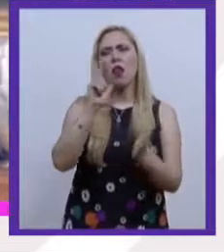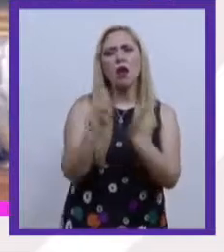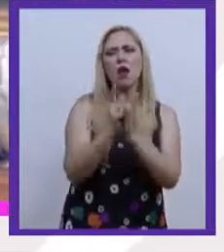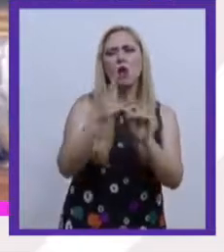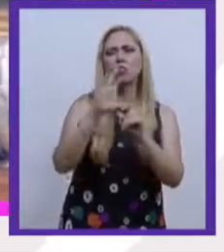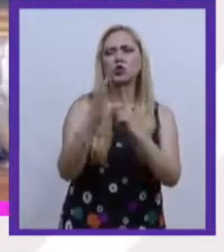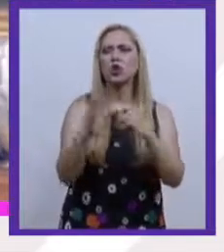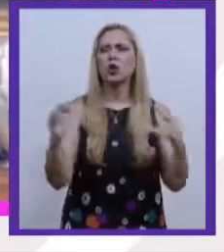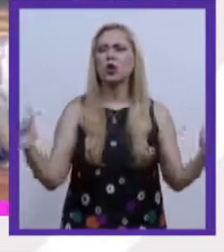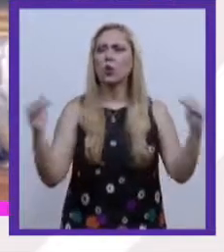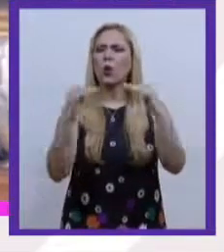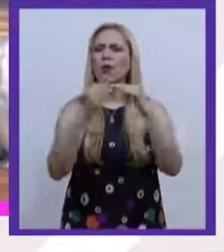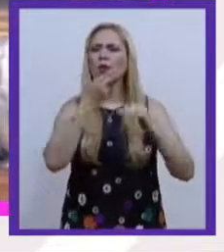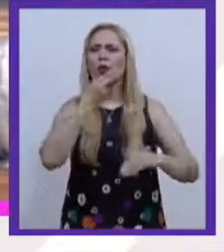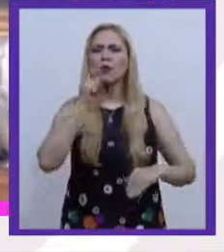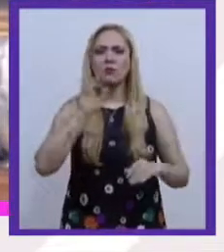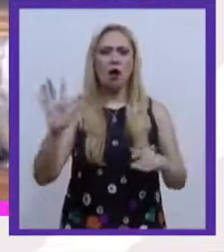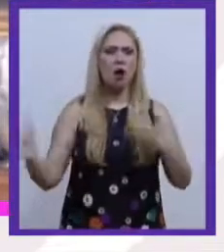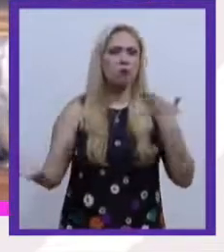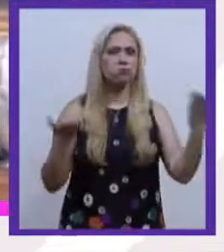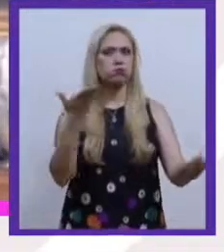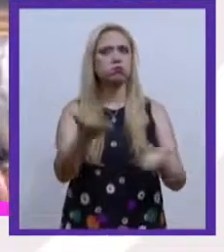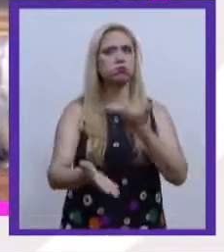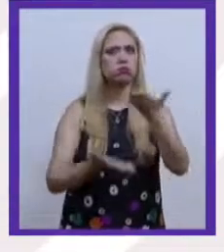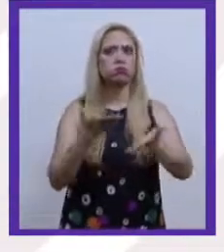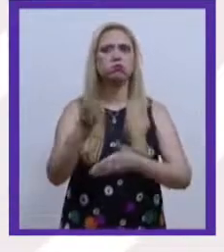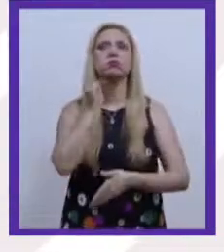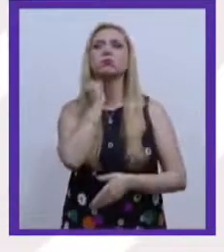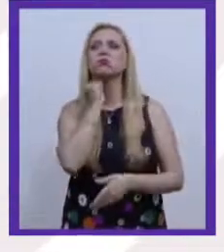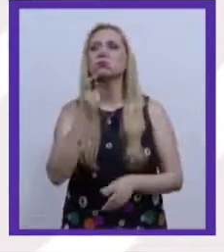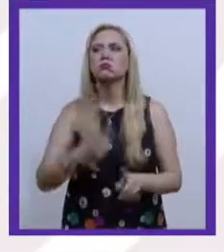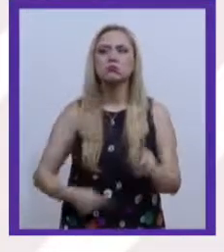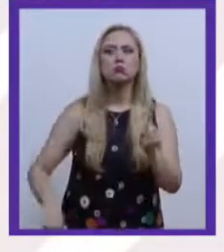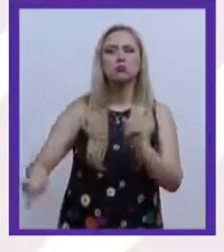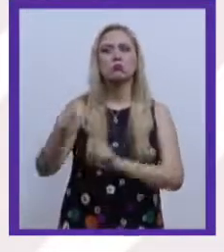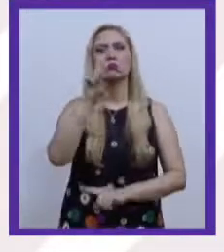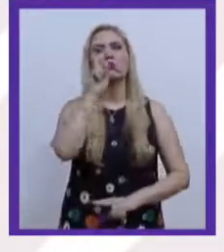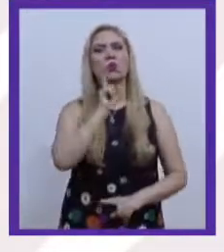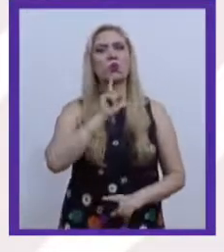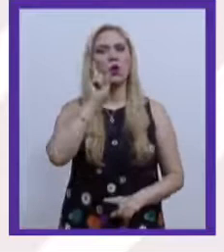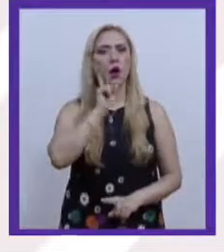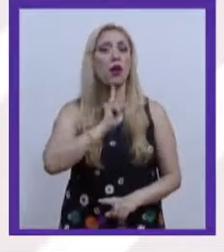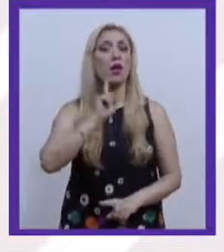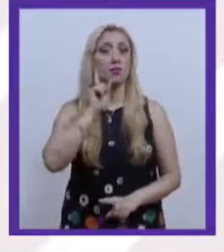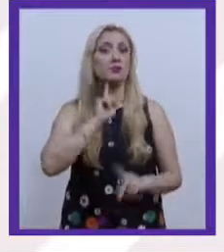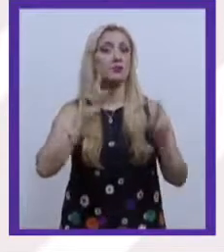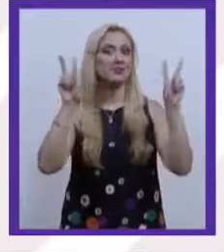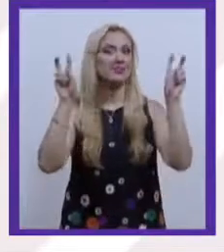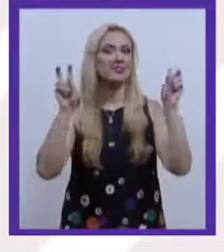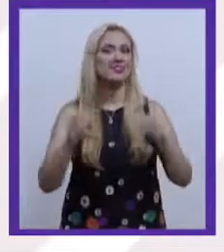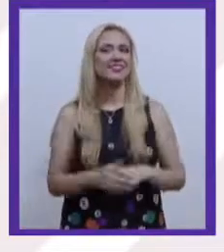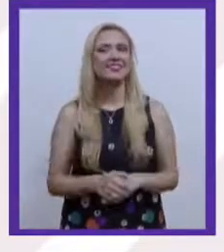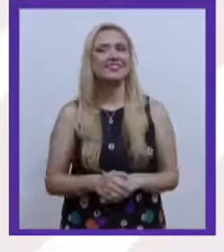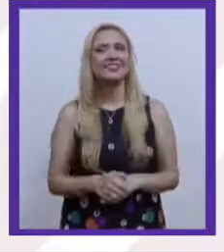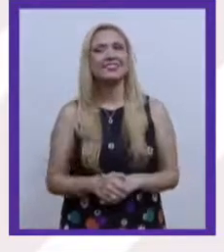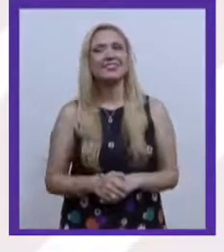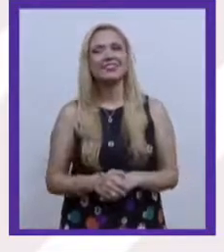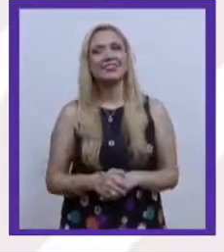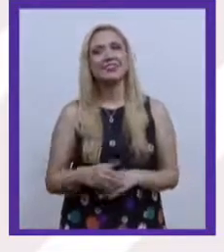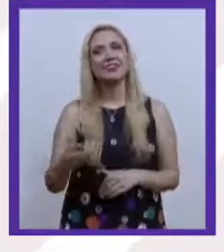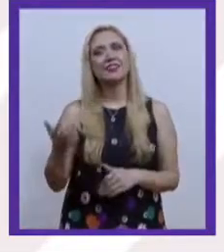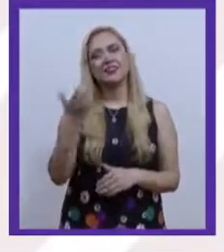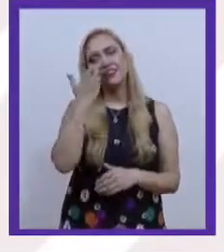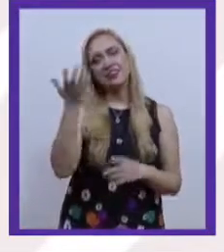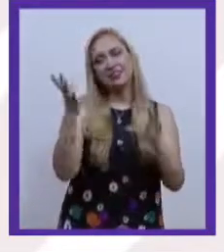Igualdad que presentaron varias representantes, varias senadoras mujeres y los subrayos, senadoras mujeres. Entonces, pues que